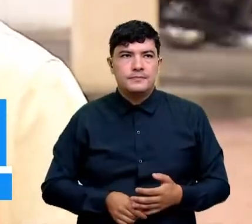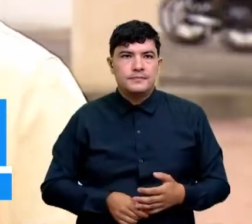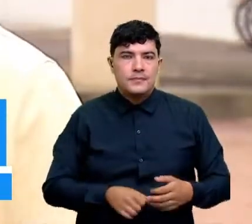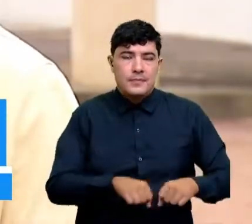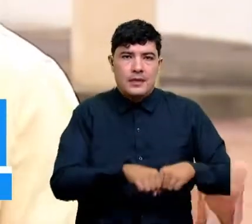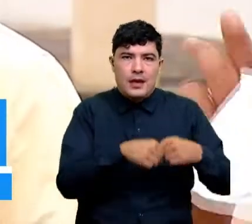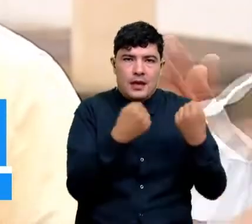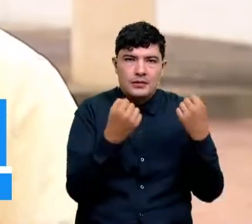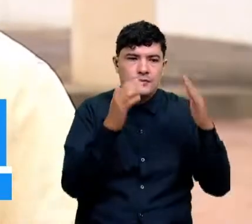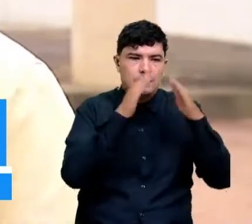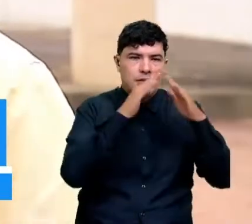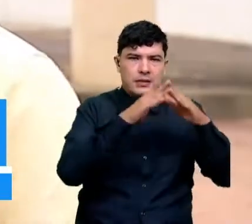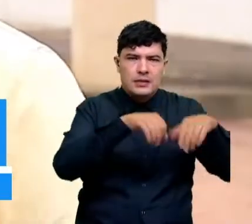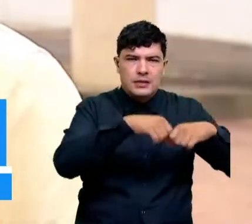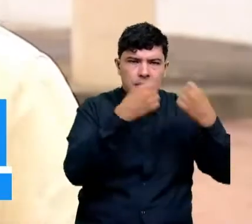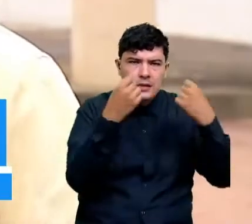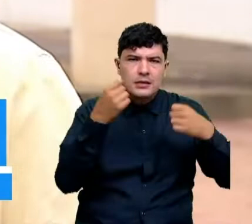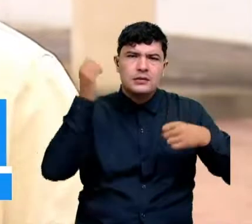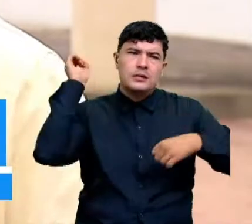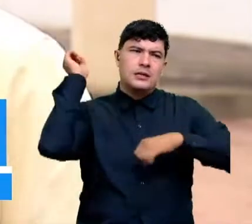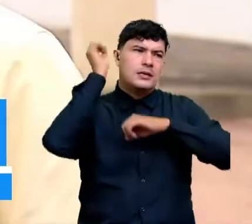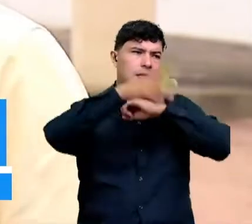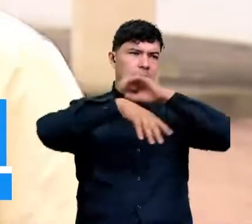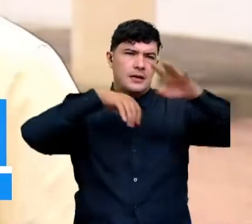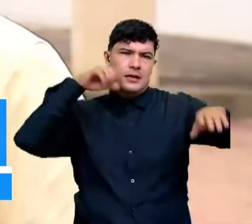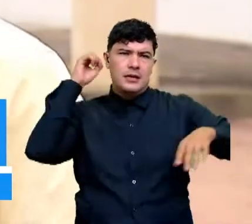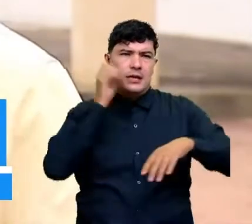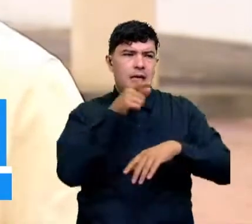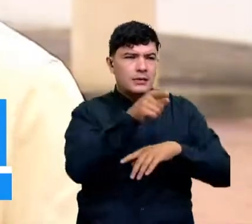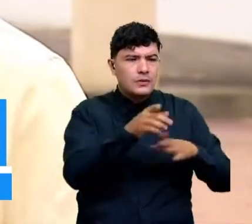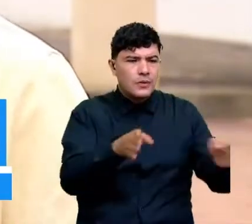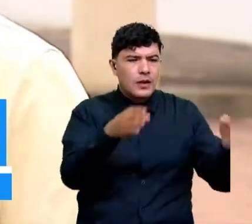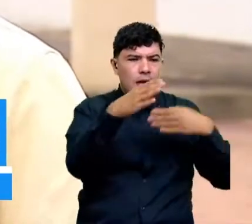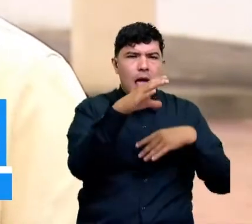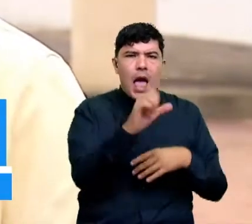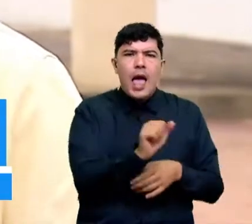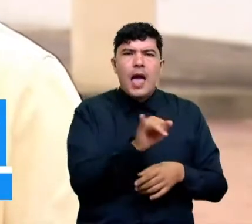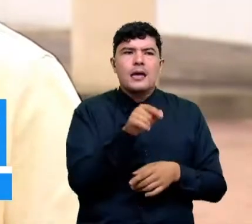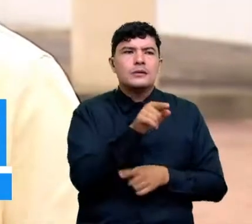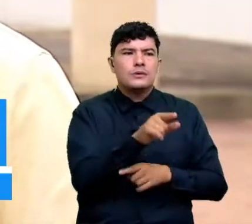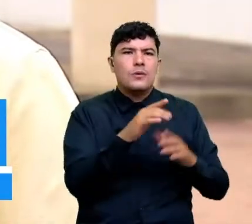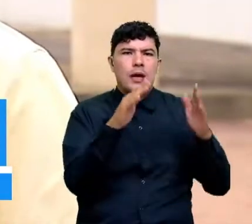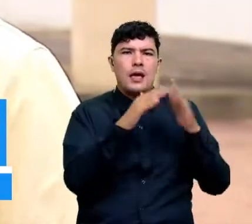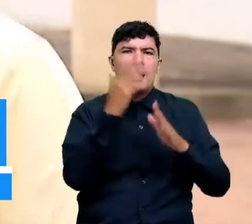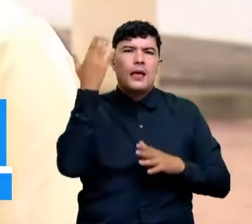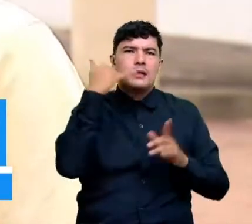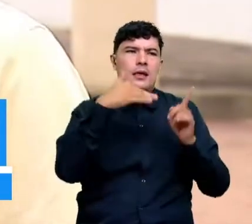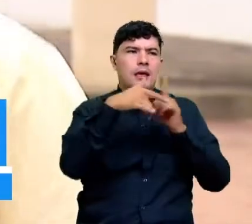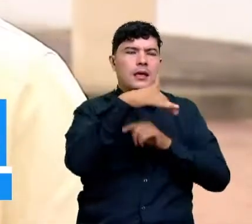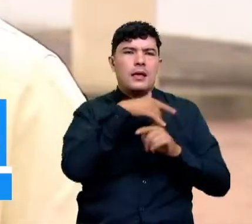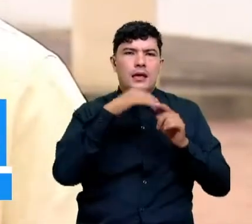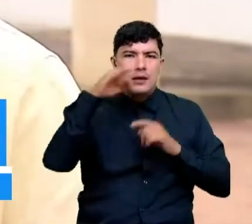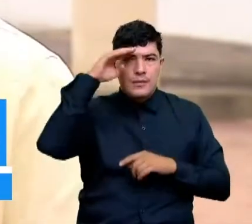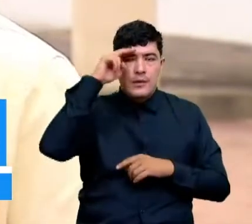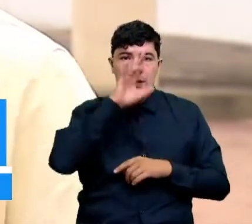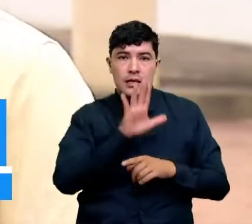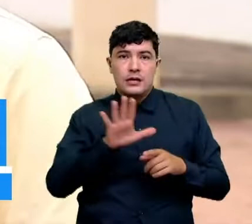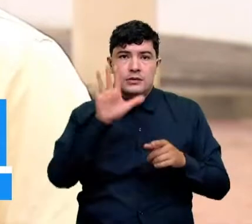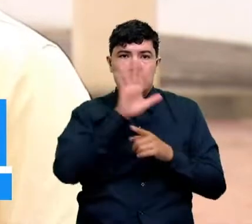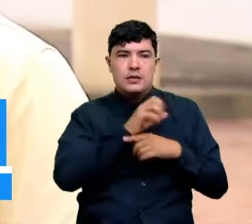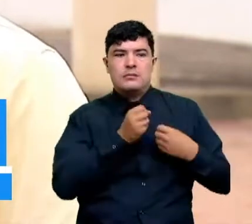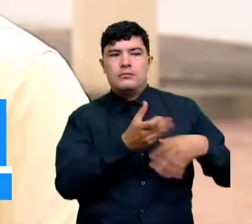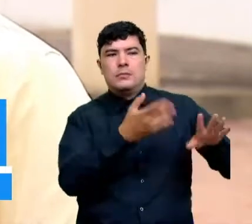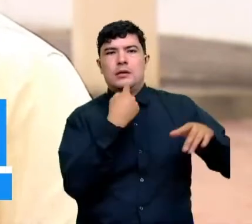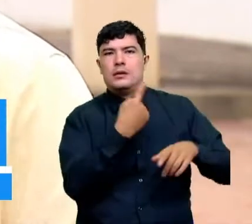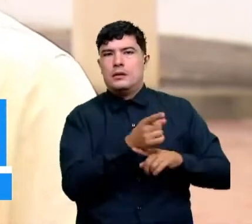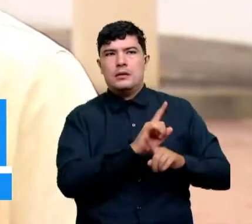acabaron con toda la infraestructura del CAI a punta de piedra. El CAI no, eso no es un CAI, eso es una caseta ambiental que había, que ya la Policía Nacional entregó eso porque ellos